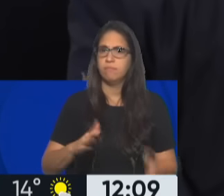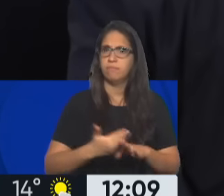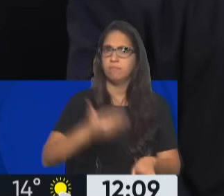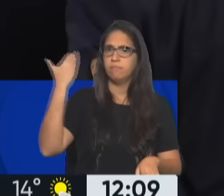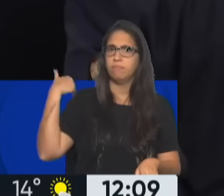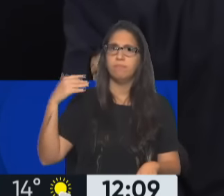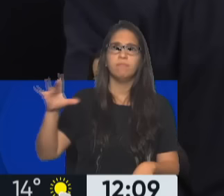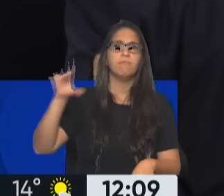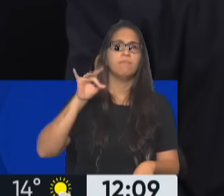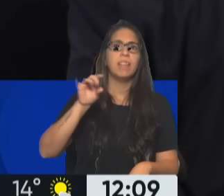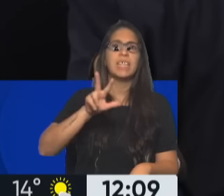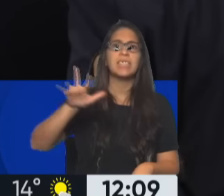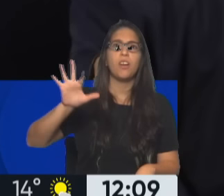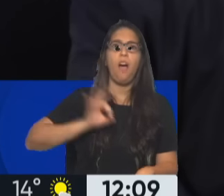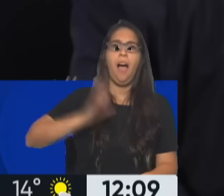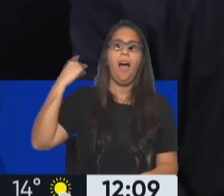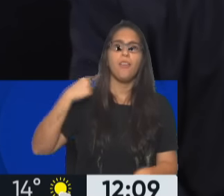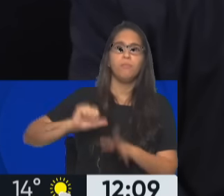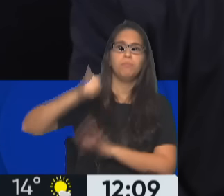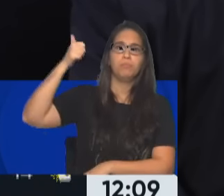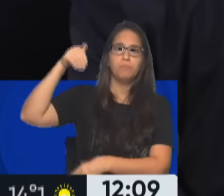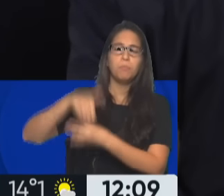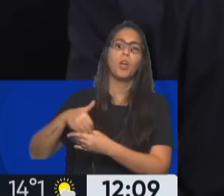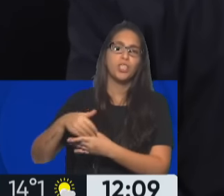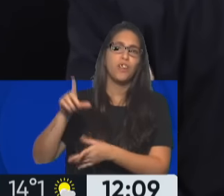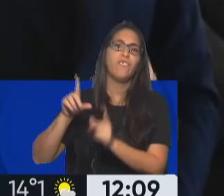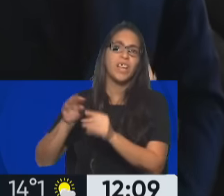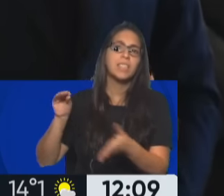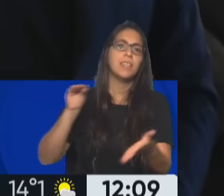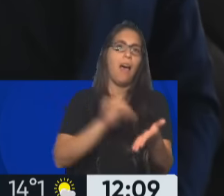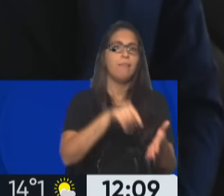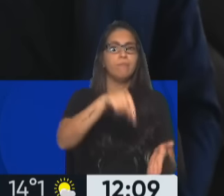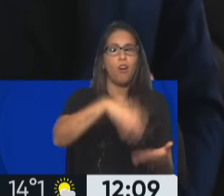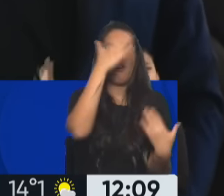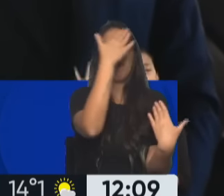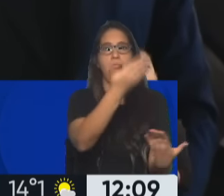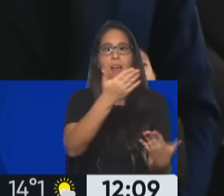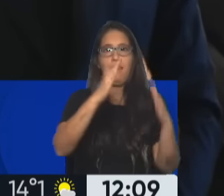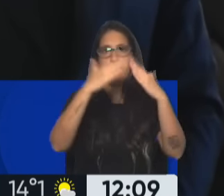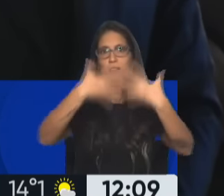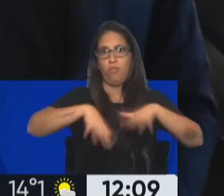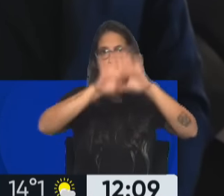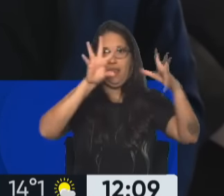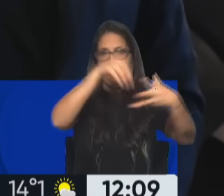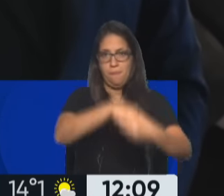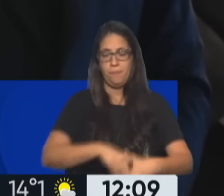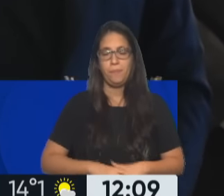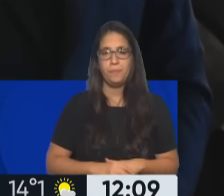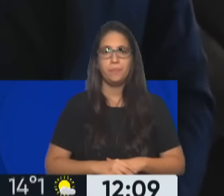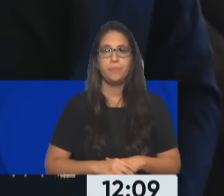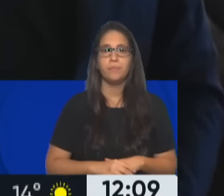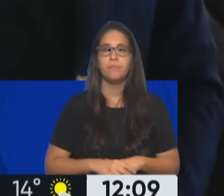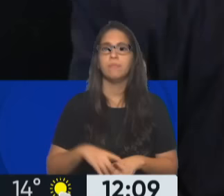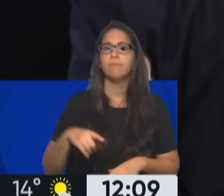elegido 35 años. Por eso la elección de esta fecha para el homenaje a Carlos Menem en la Casa Rosada. Bueno, desde siempre el presidente